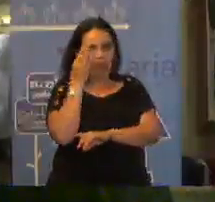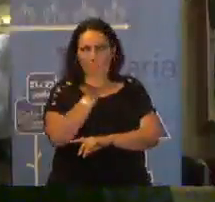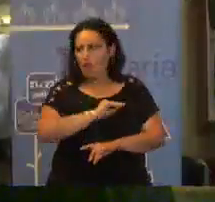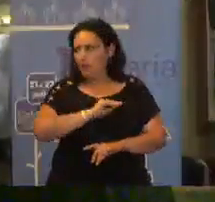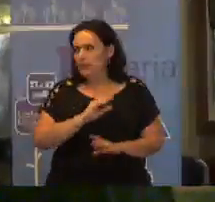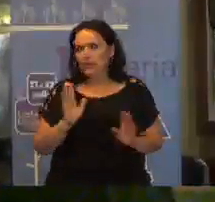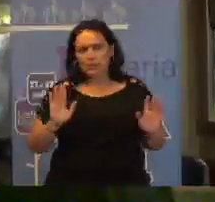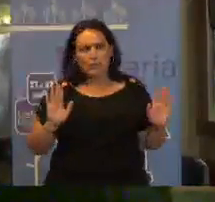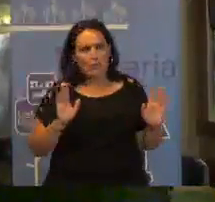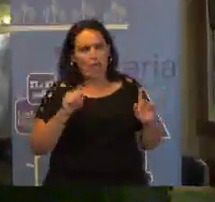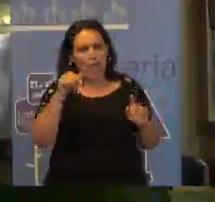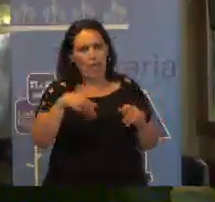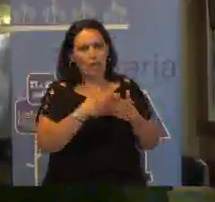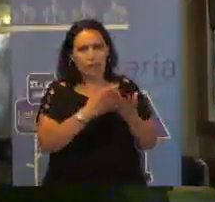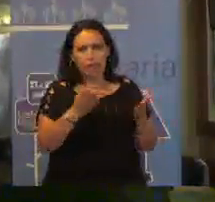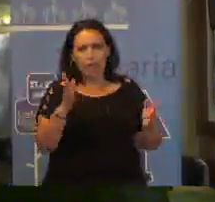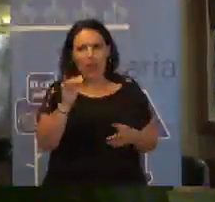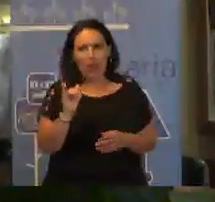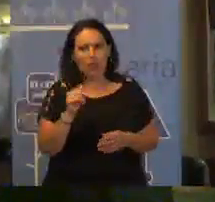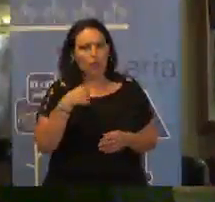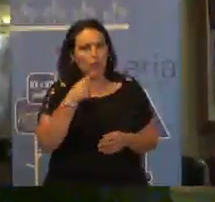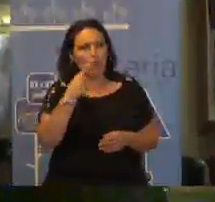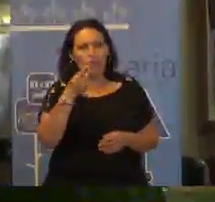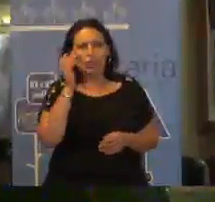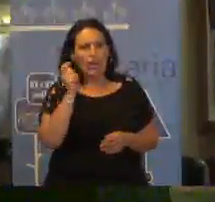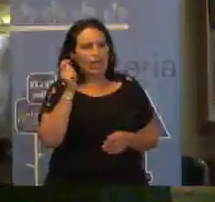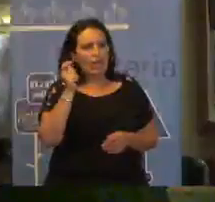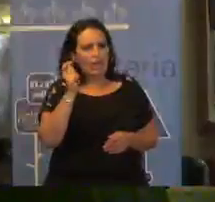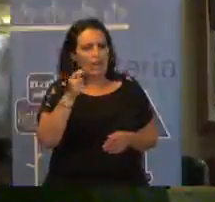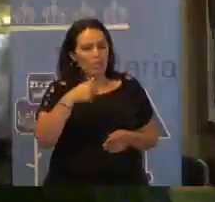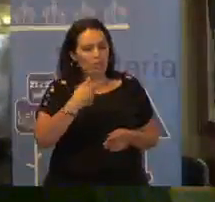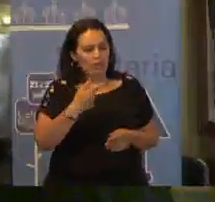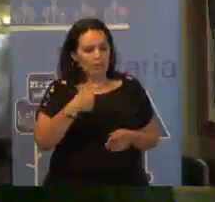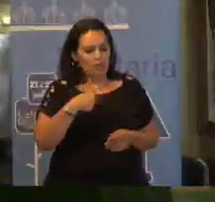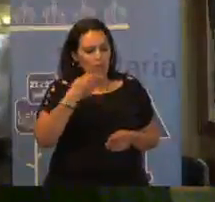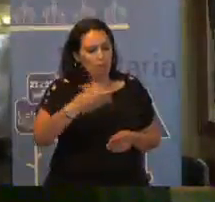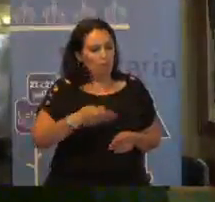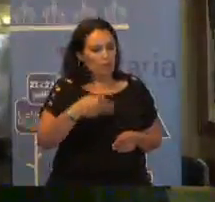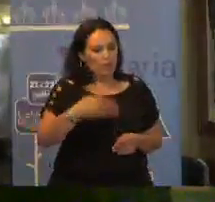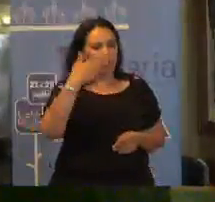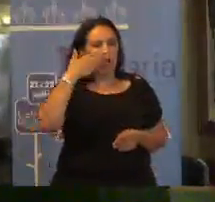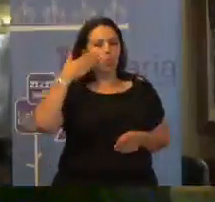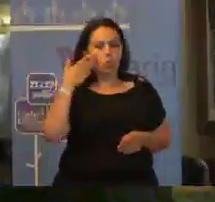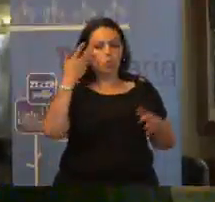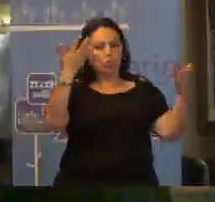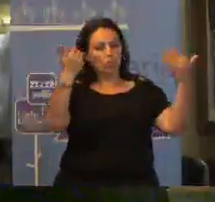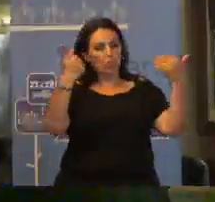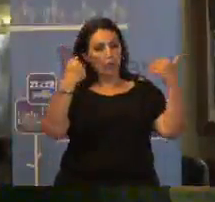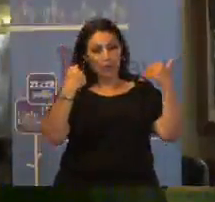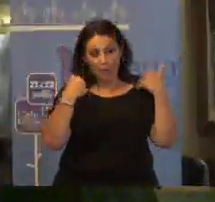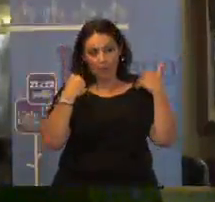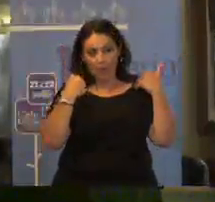que, o digo sempre, a honra e a responsabilidade que conleva ser